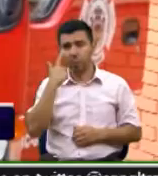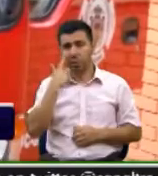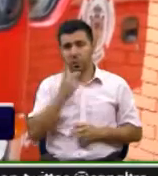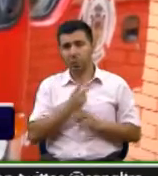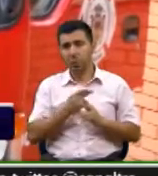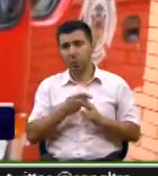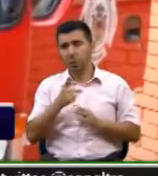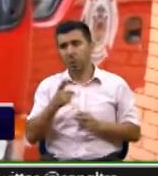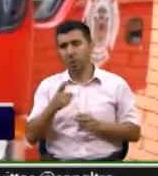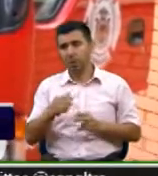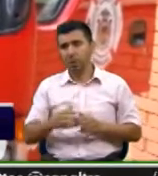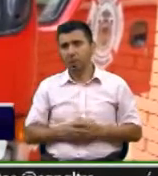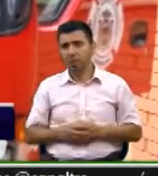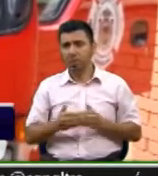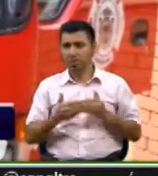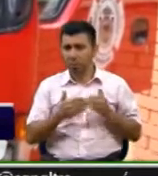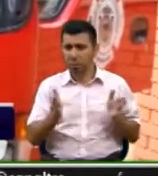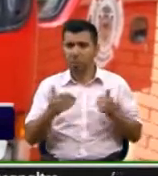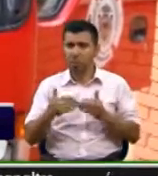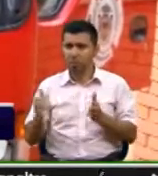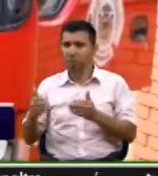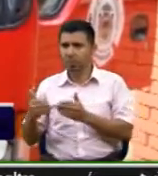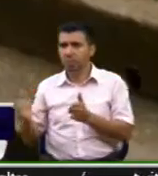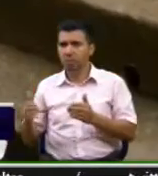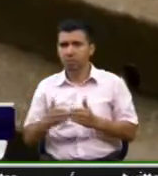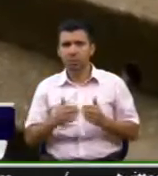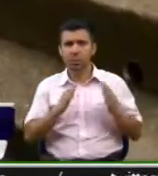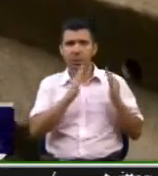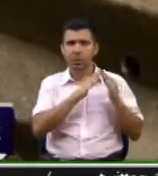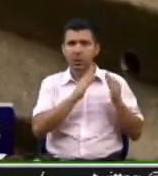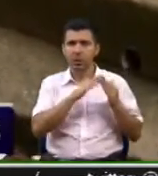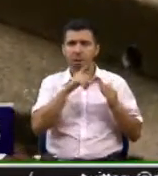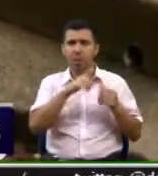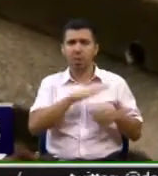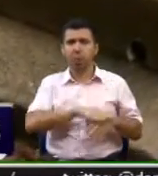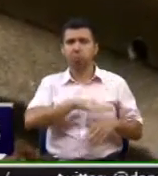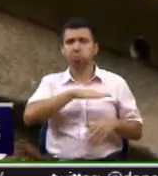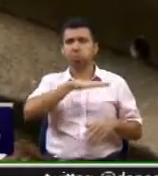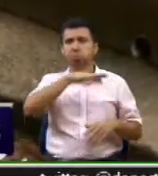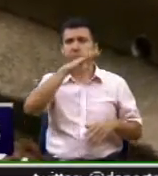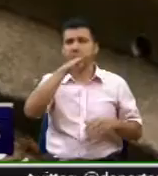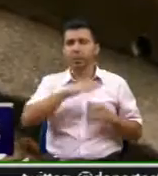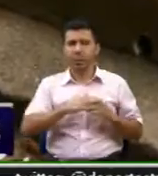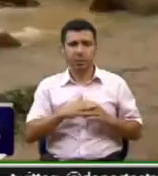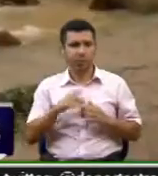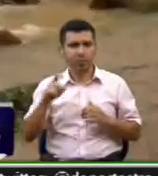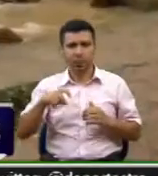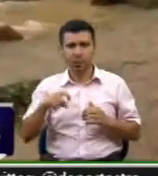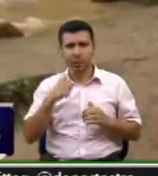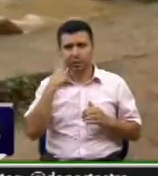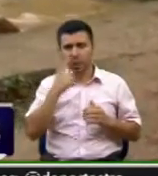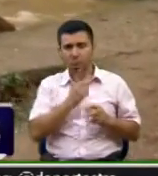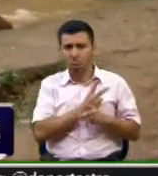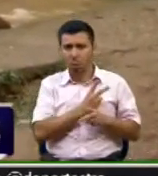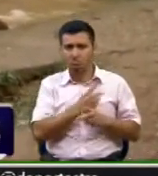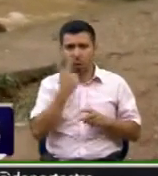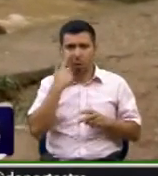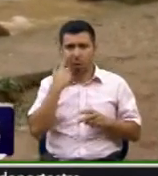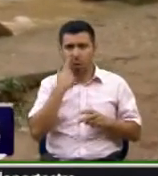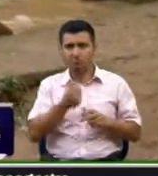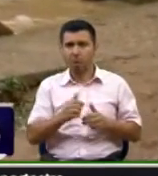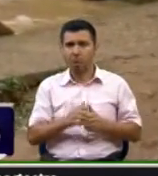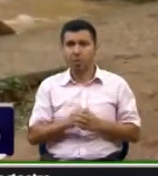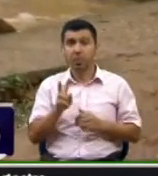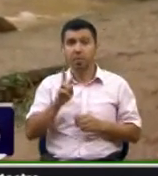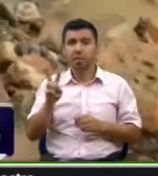los canales, para que no haya inundaciones y no se colapsen los techos. El segundo caso reportado ocurrió en la quebrada La Mojarra, en el barrio